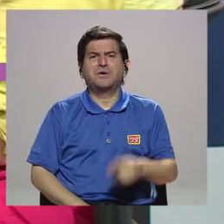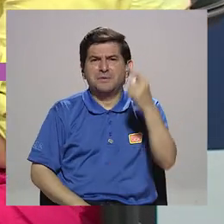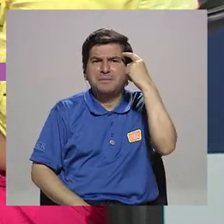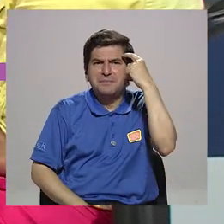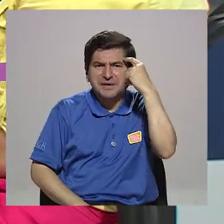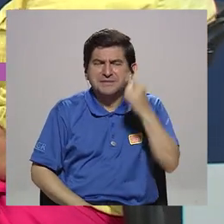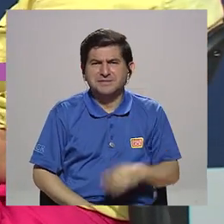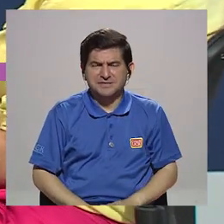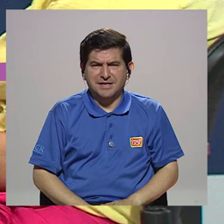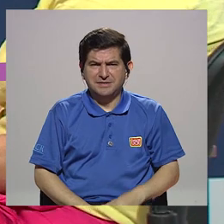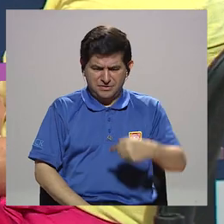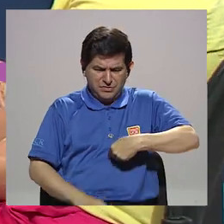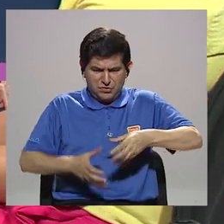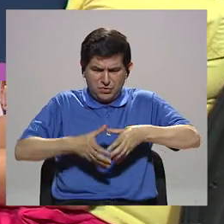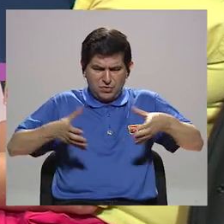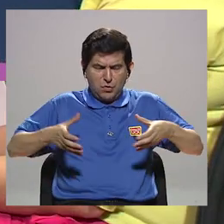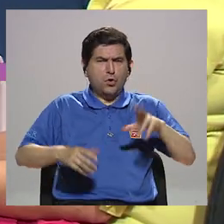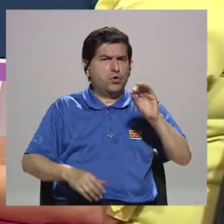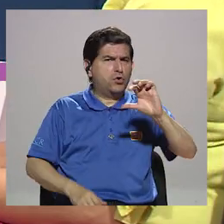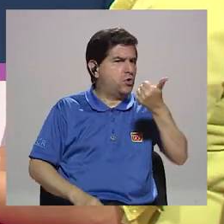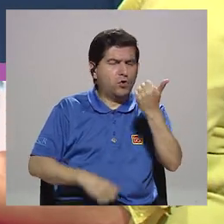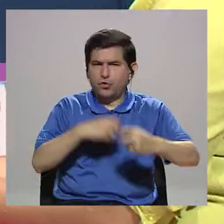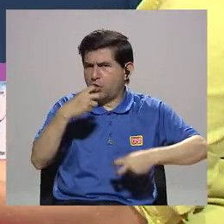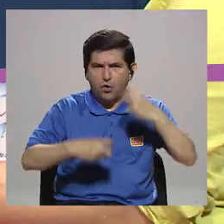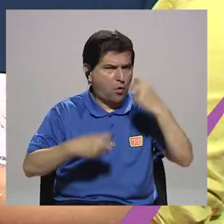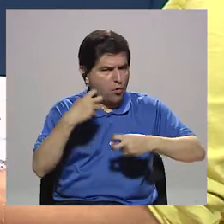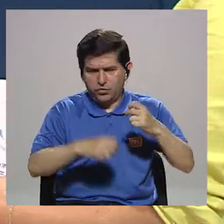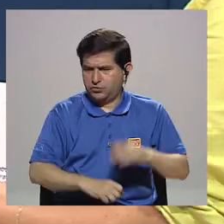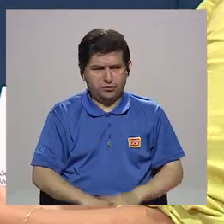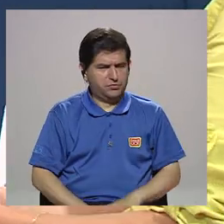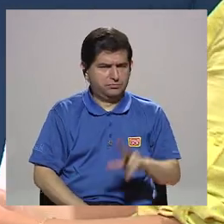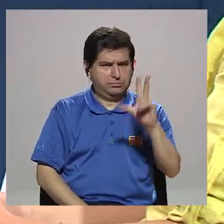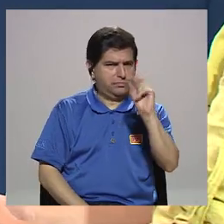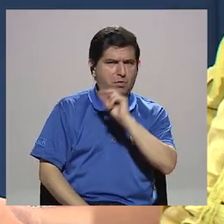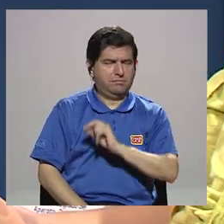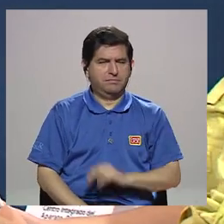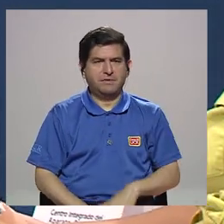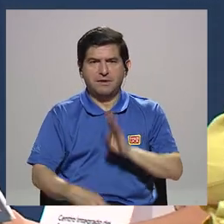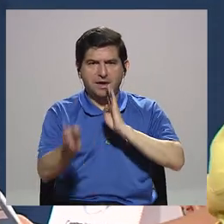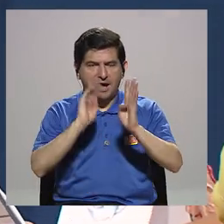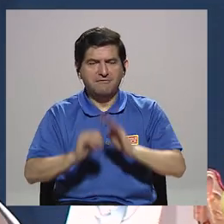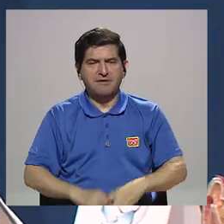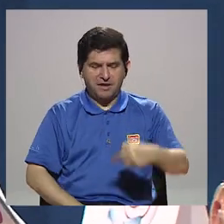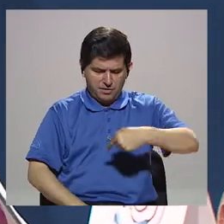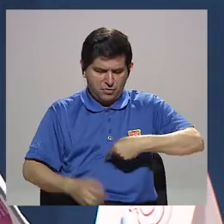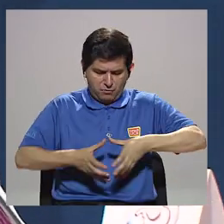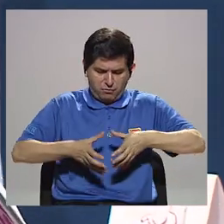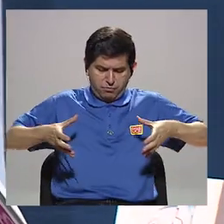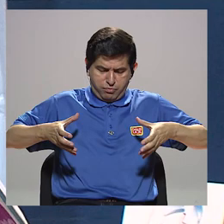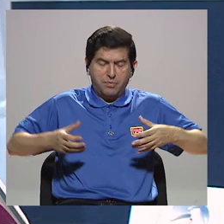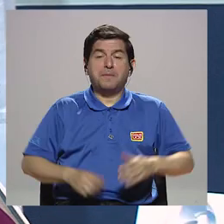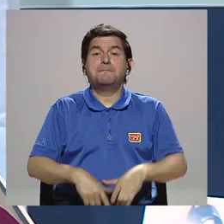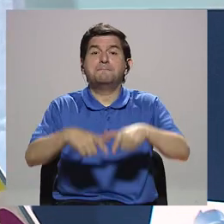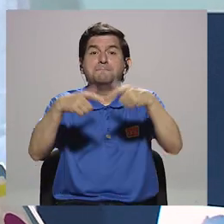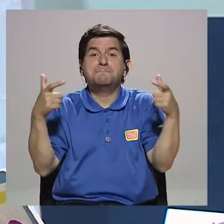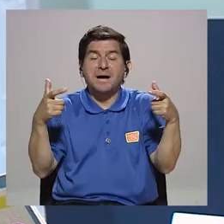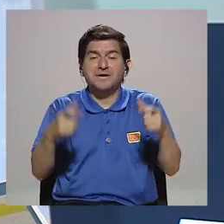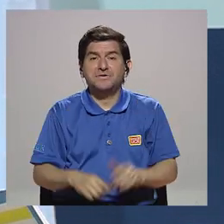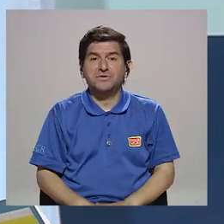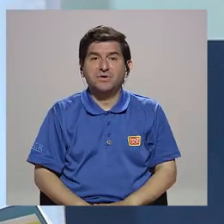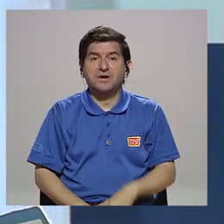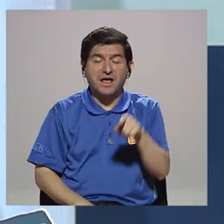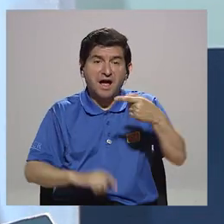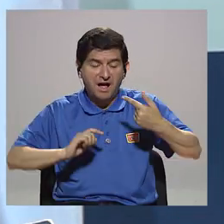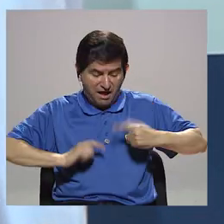hablando de la gastritis, ajá, bueno, ajá. No estamos hablando ni de la apendicitis ni el infarto que hay aquí, no. Estamos hablando de la gastritis. Porque la mayoría de